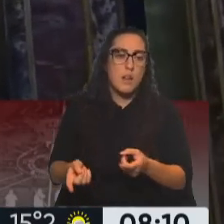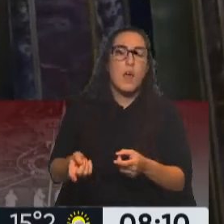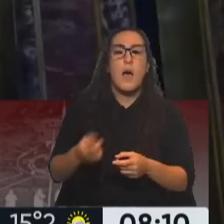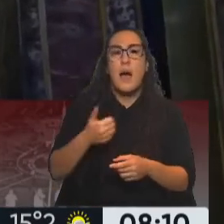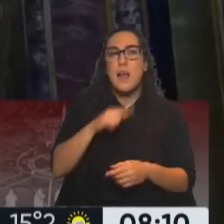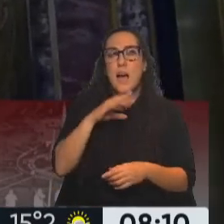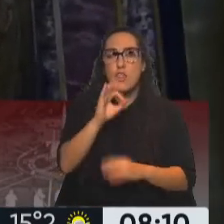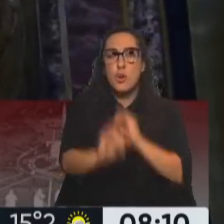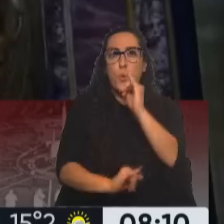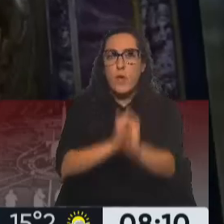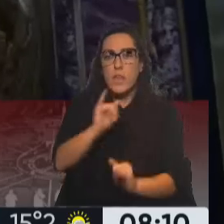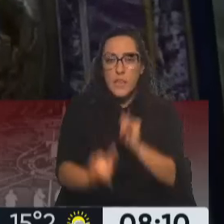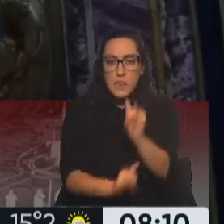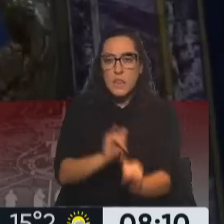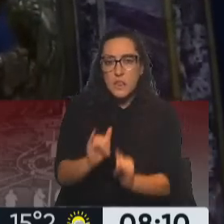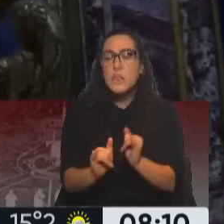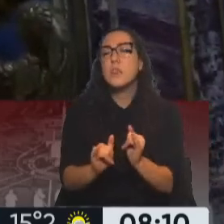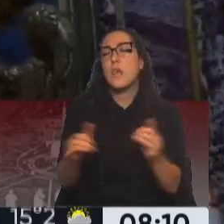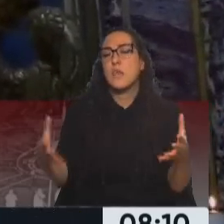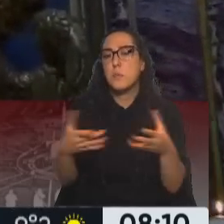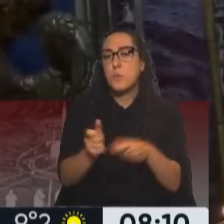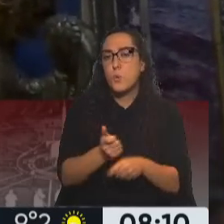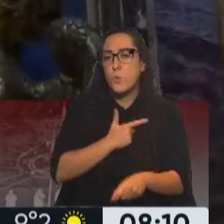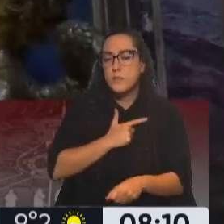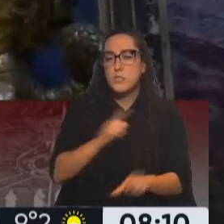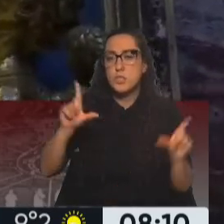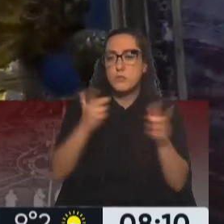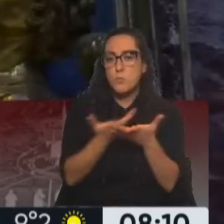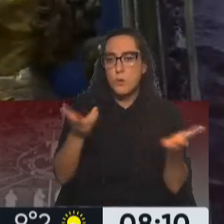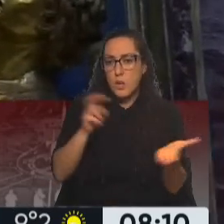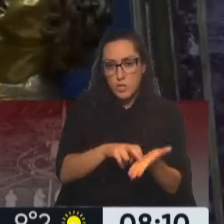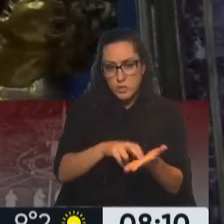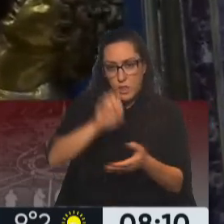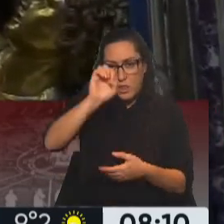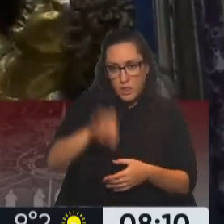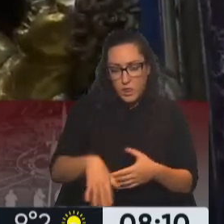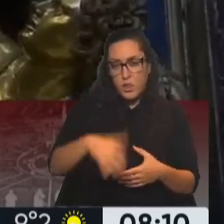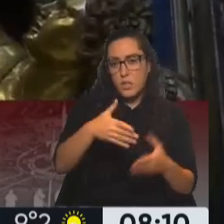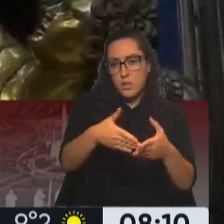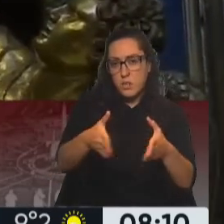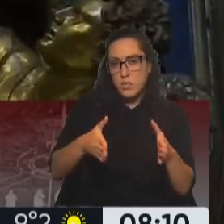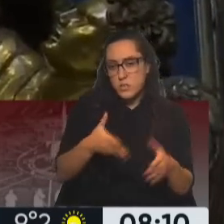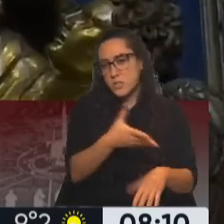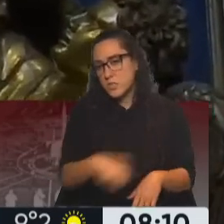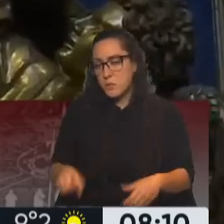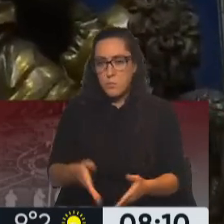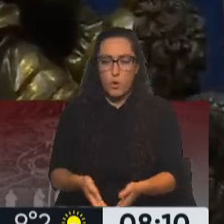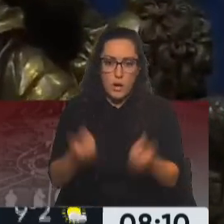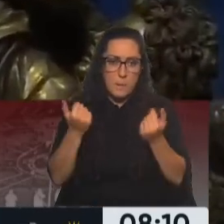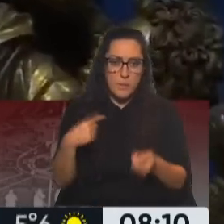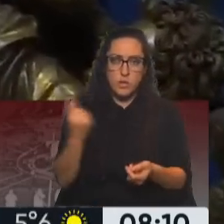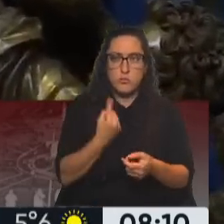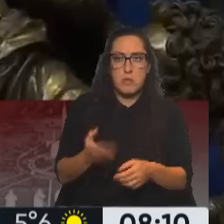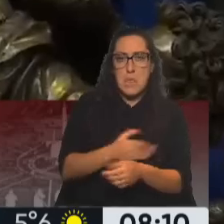de Alejandro Puertas, de la cobertura de nuestro equipo del noticiero, cómo fue este traslado realmente muy rápido, mucho más rápido de lo que